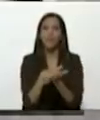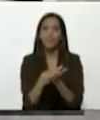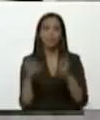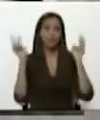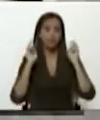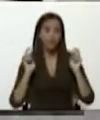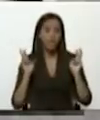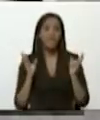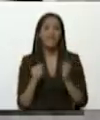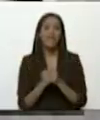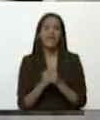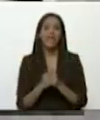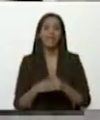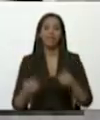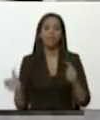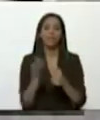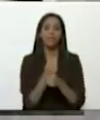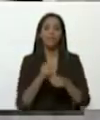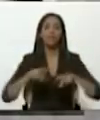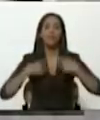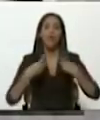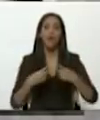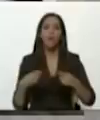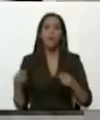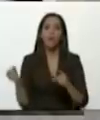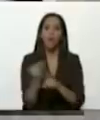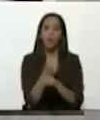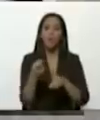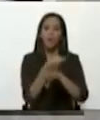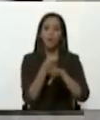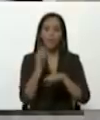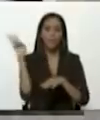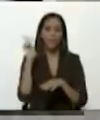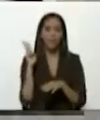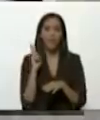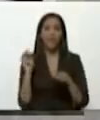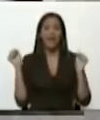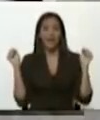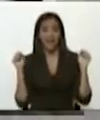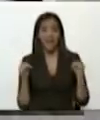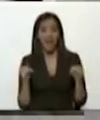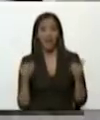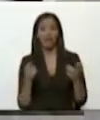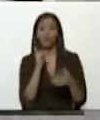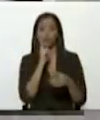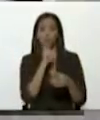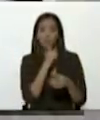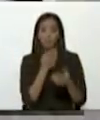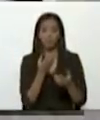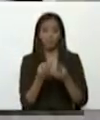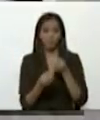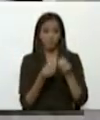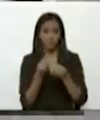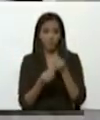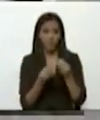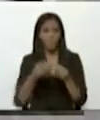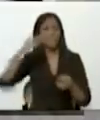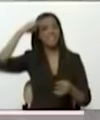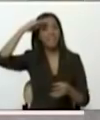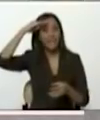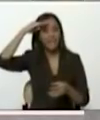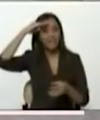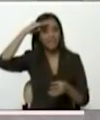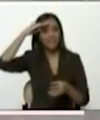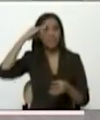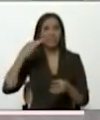el desmontaje de un nuevo intento de golpe de Estado en Venezuela, esta vez llevado a cabo por militares que